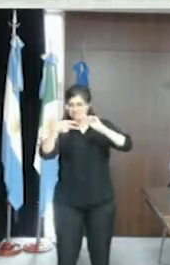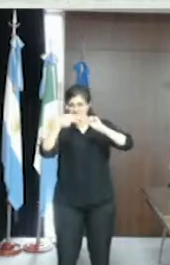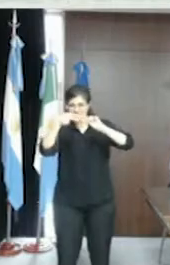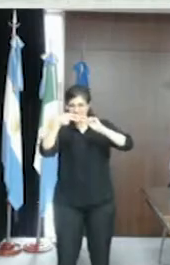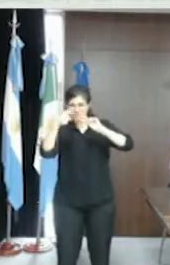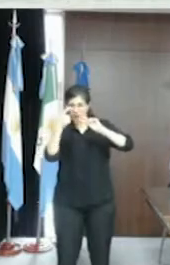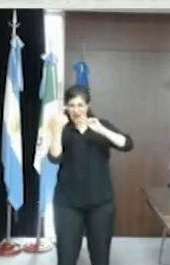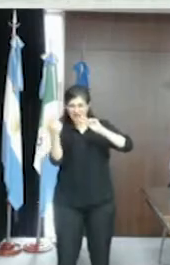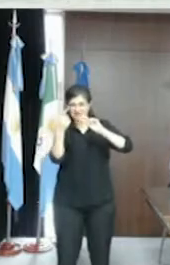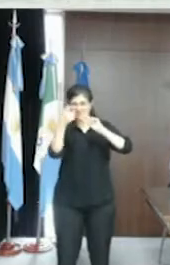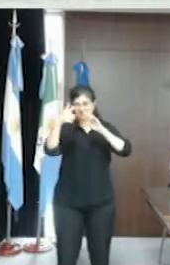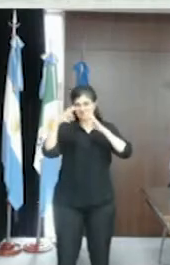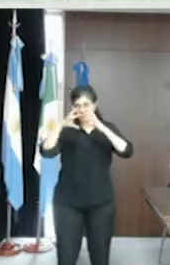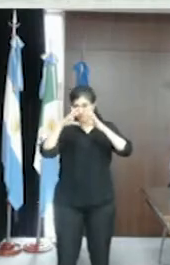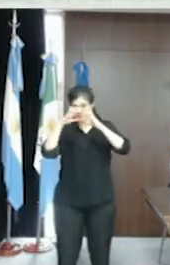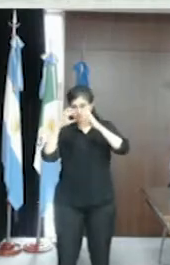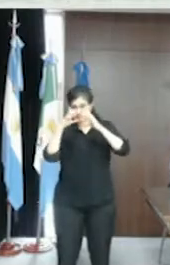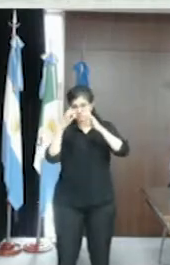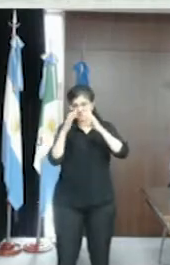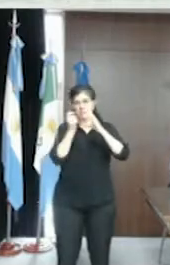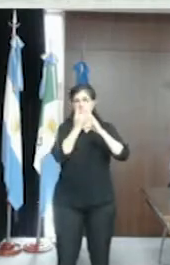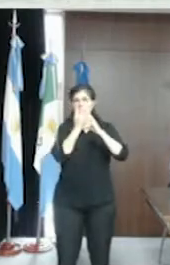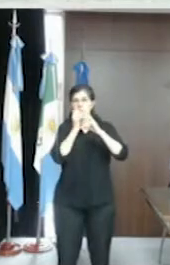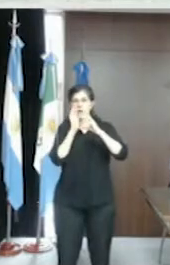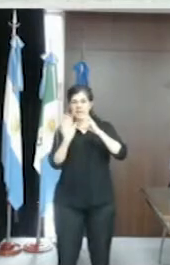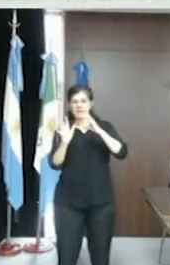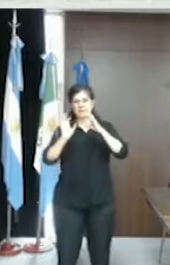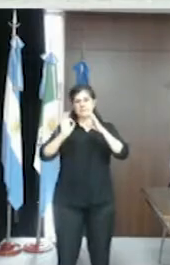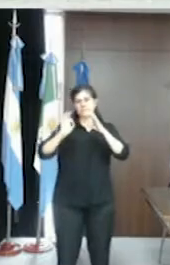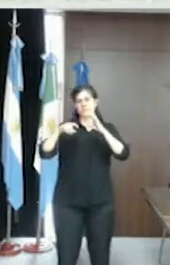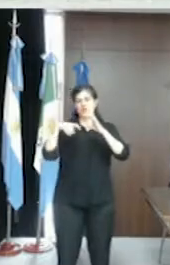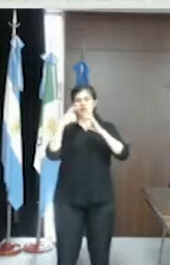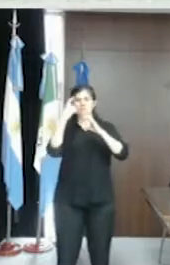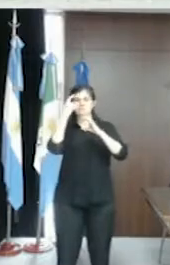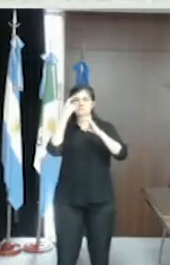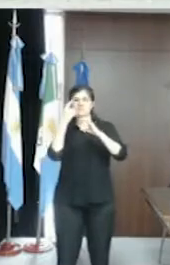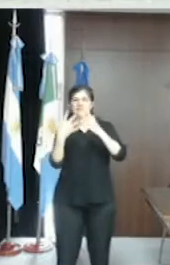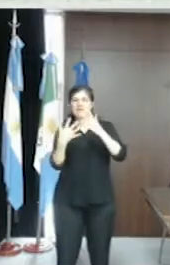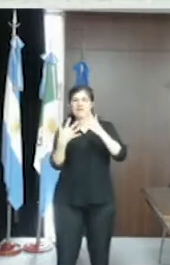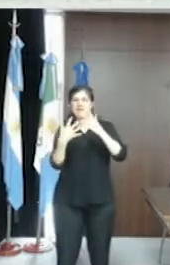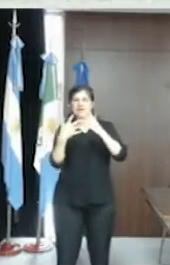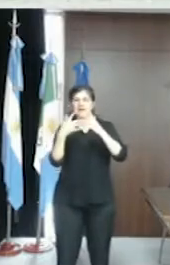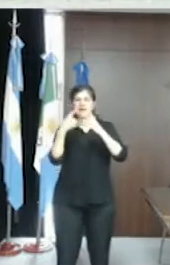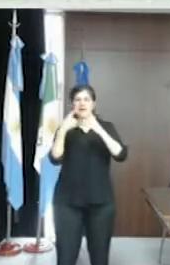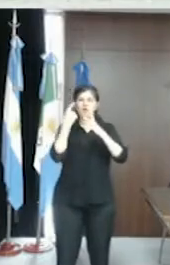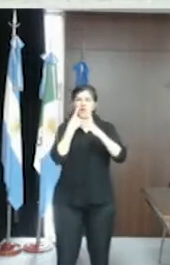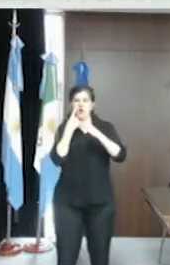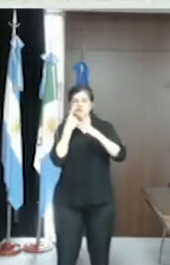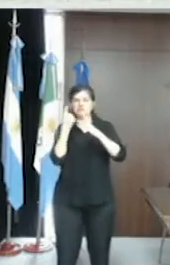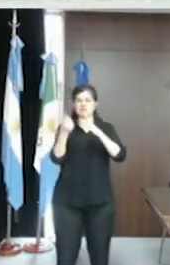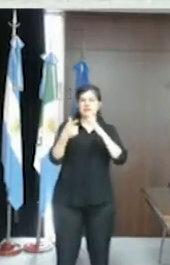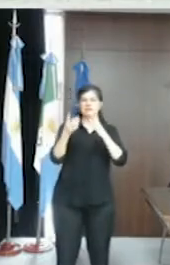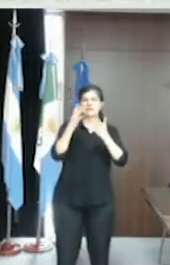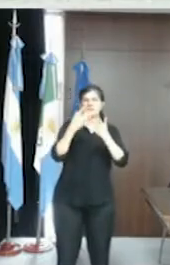los ciclos biológicos como el ciclo circadiano, que regula, entre otras cosas,